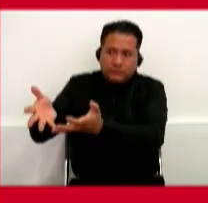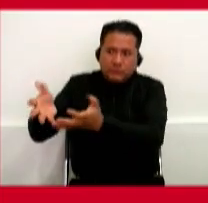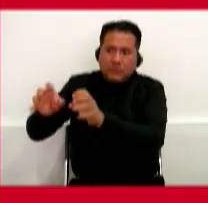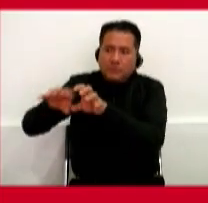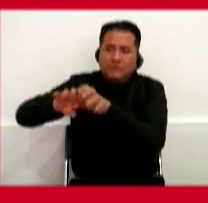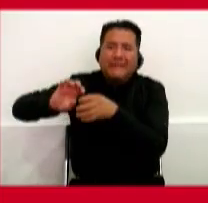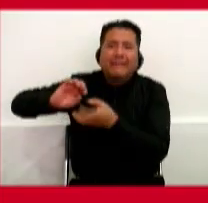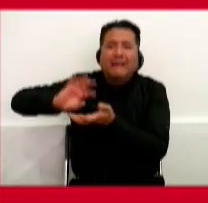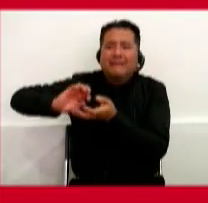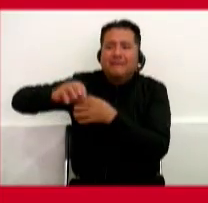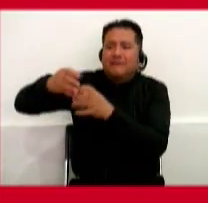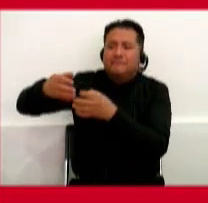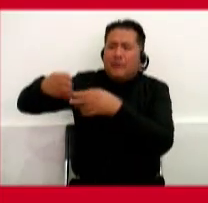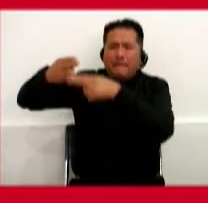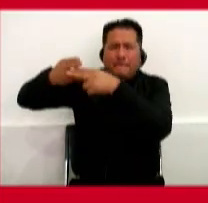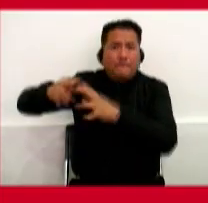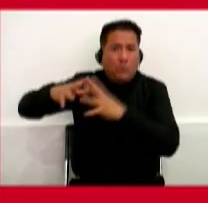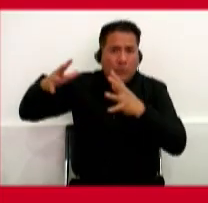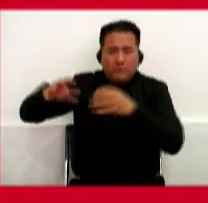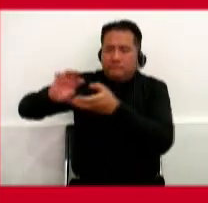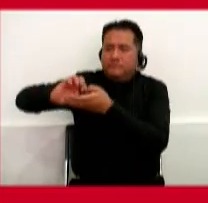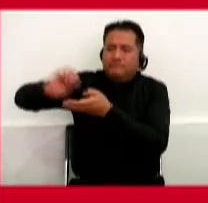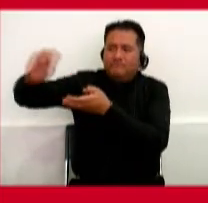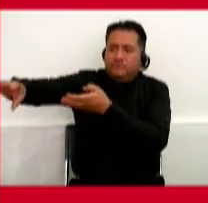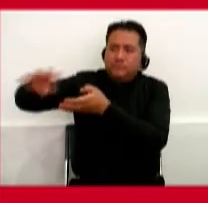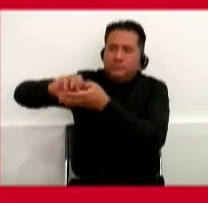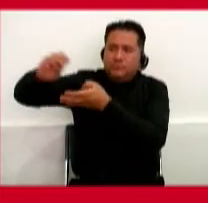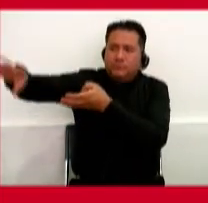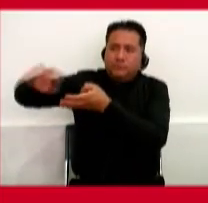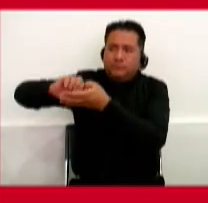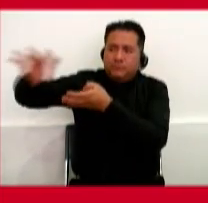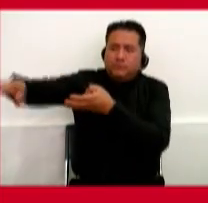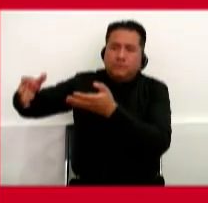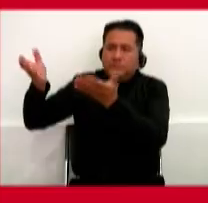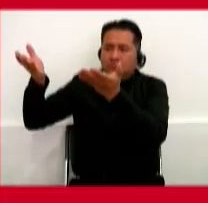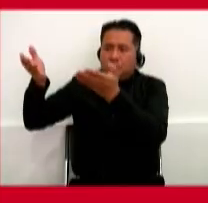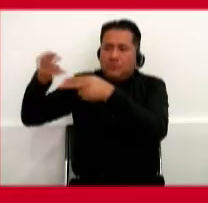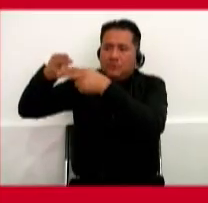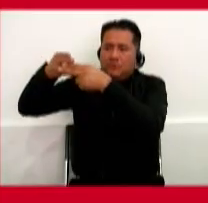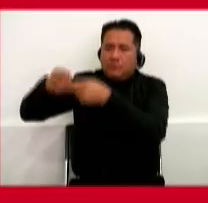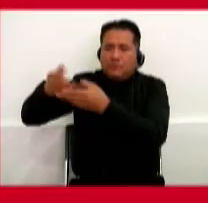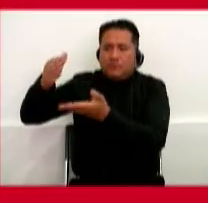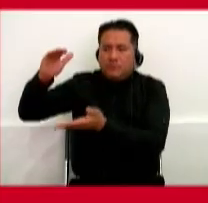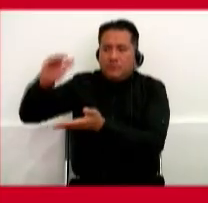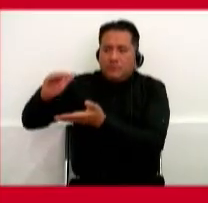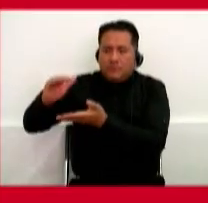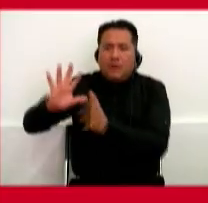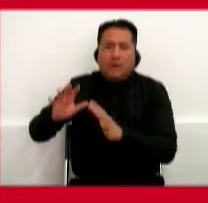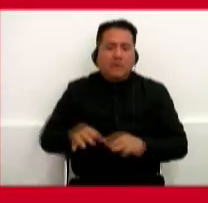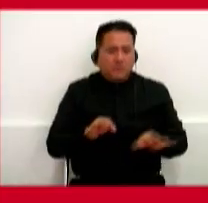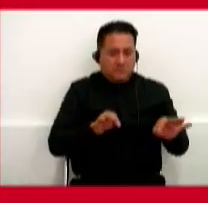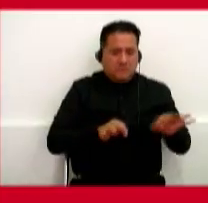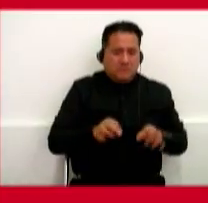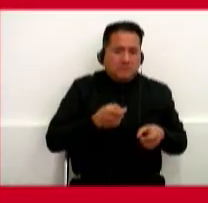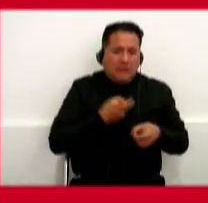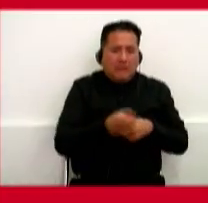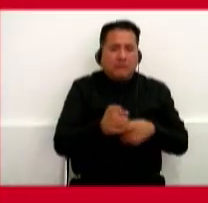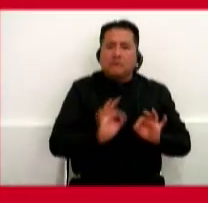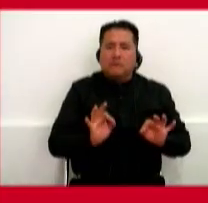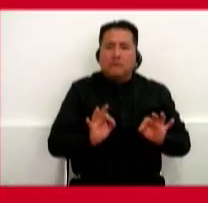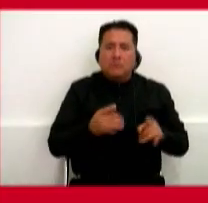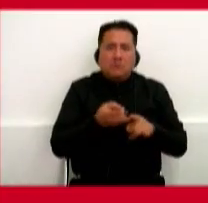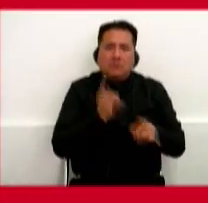equipos. Por ejemplo, si están en el frente de minado, los hacemos descargar en el frente de minado y luego ese material ya lo recogemos